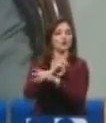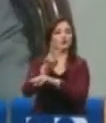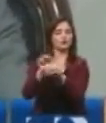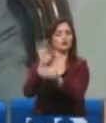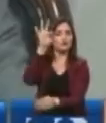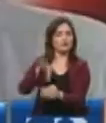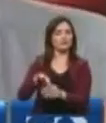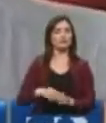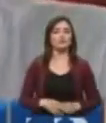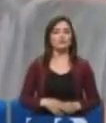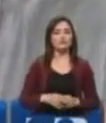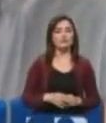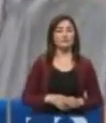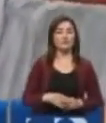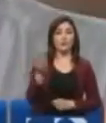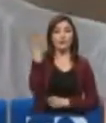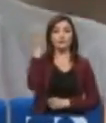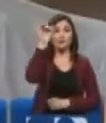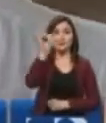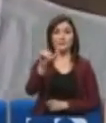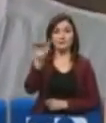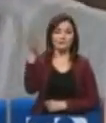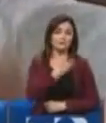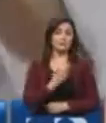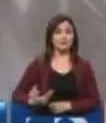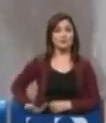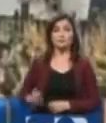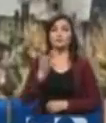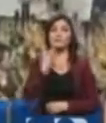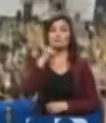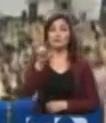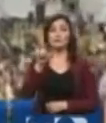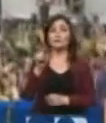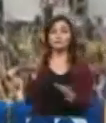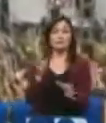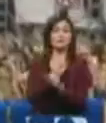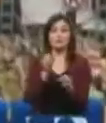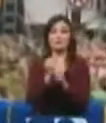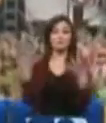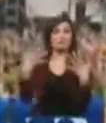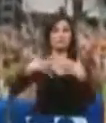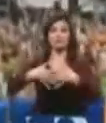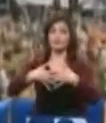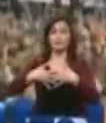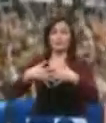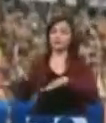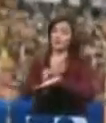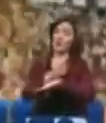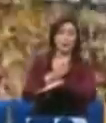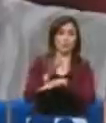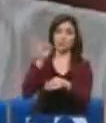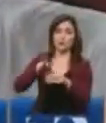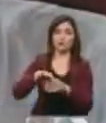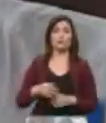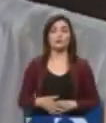de reflexión ciudadana. Sin embargo, el pasado sábado ya el primer mandatario había anunciado que no realizaría enlace ciudadano el día anterior a los